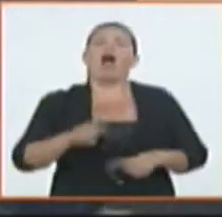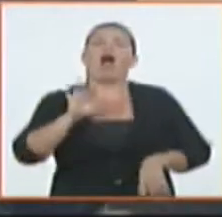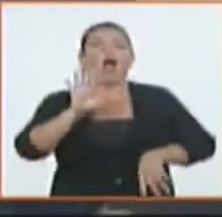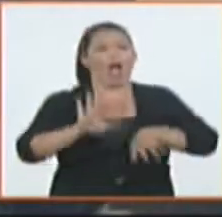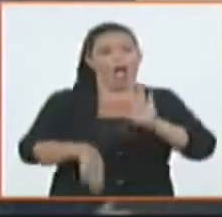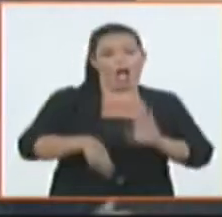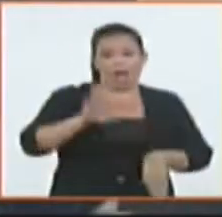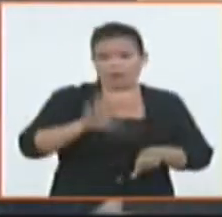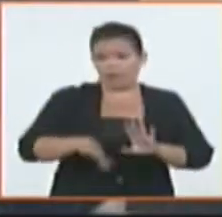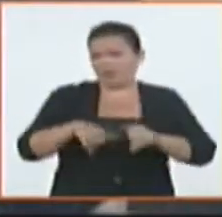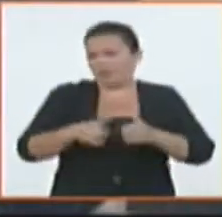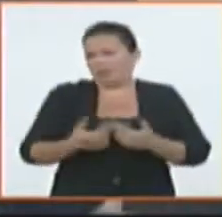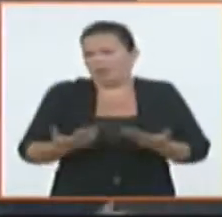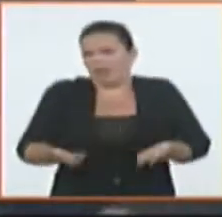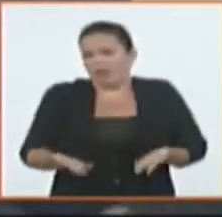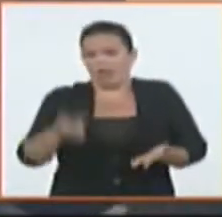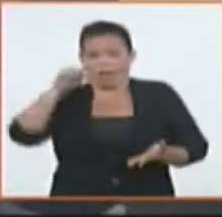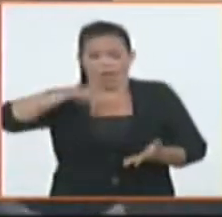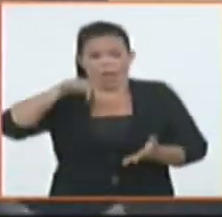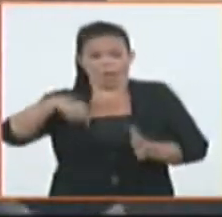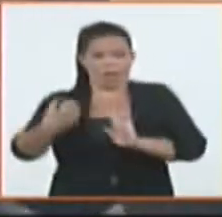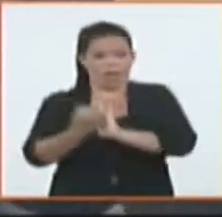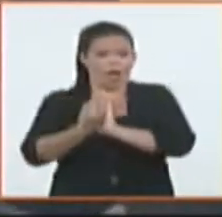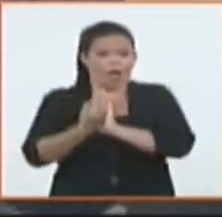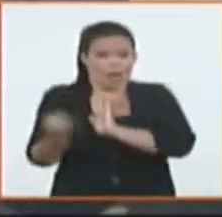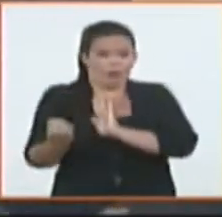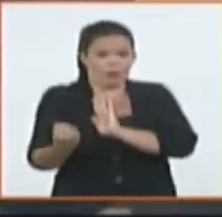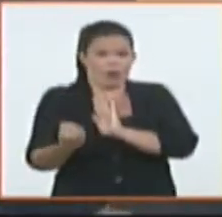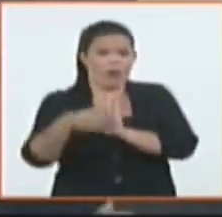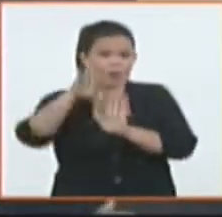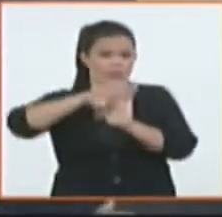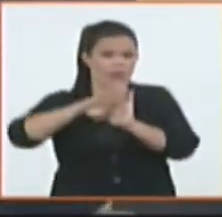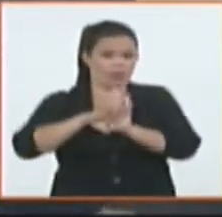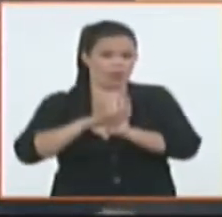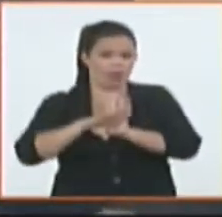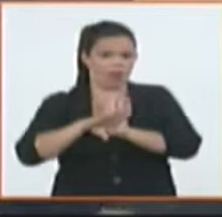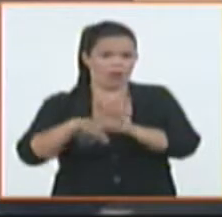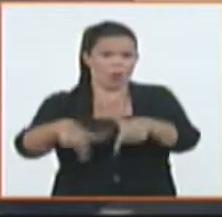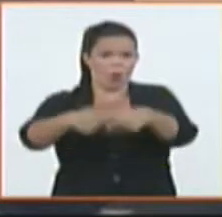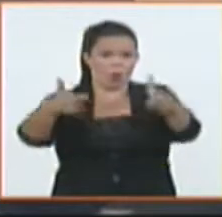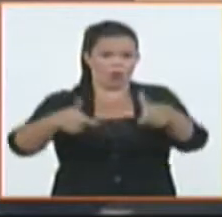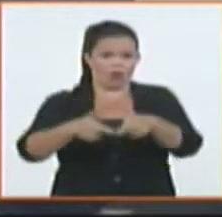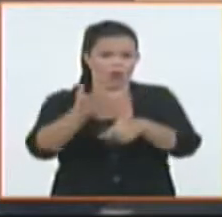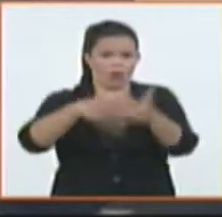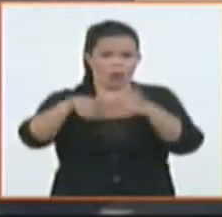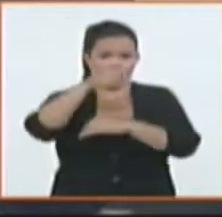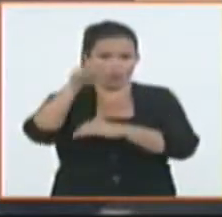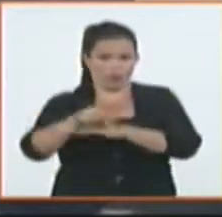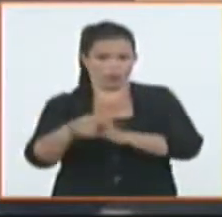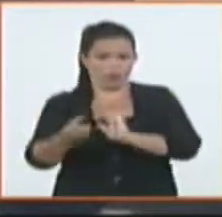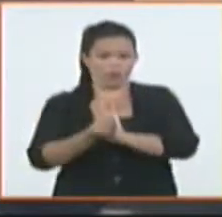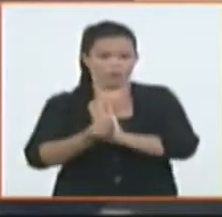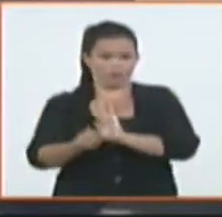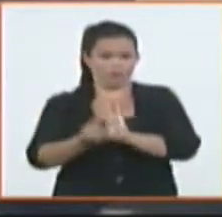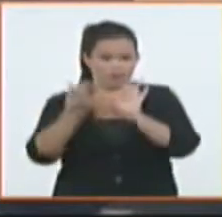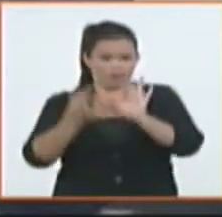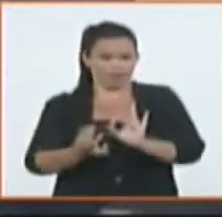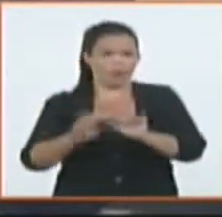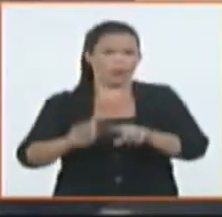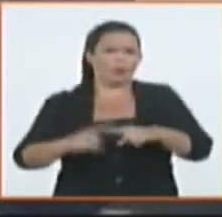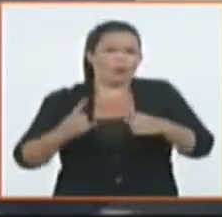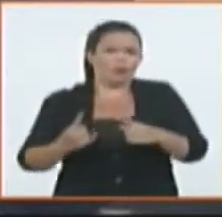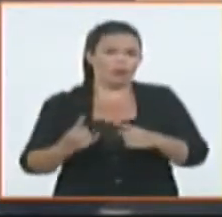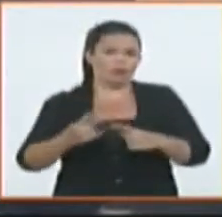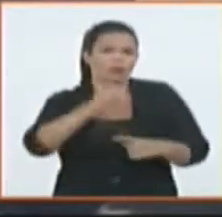que se aprueba aquí una medida en el Consejo de Ministros, que es el gobierno central, y el máximo órgano del gobierno